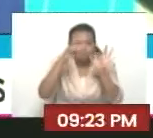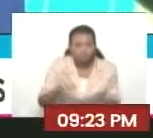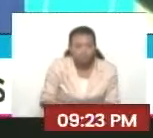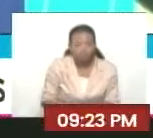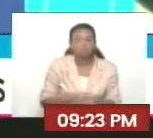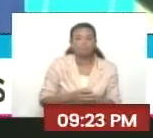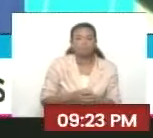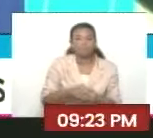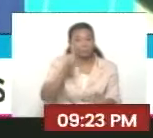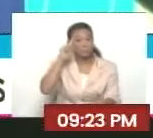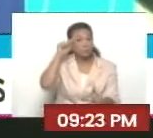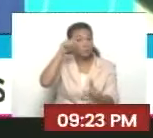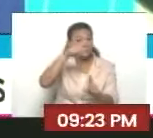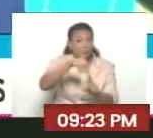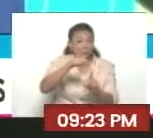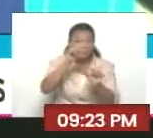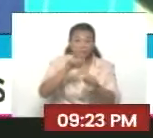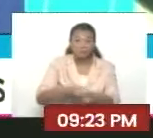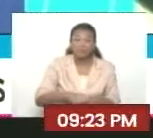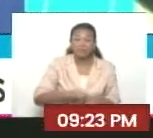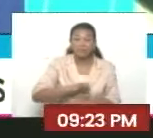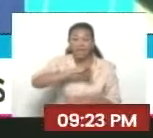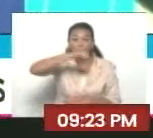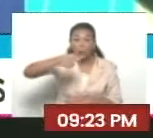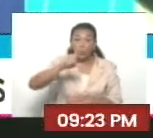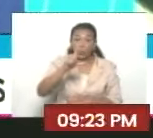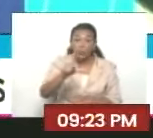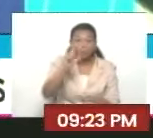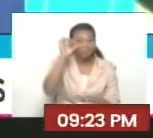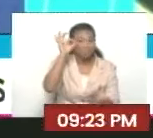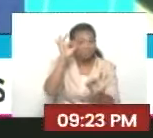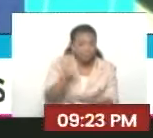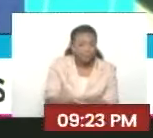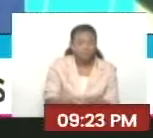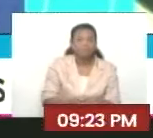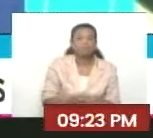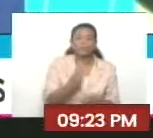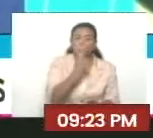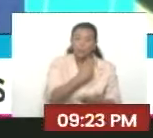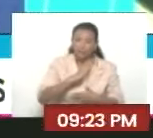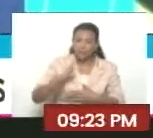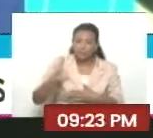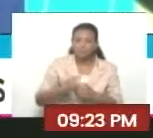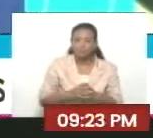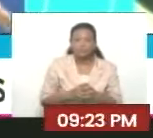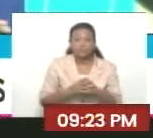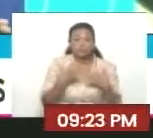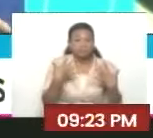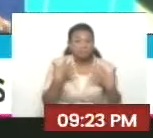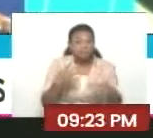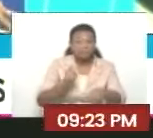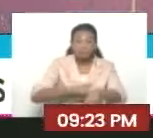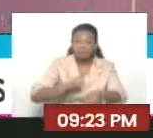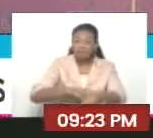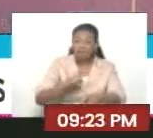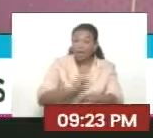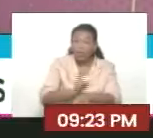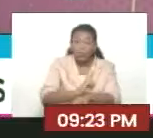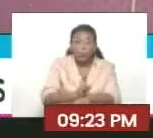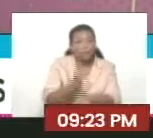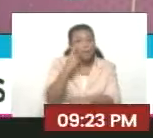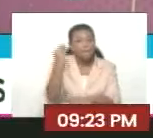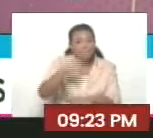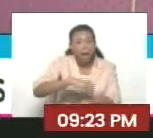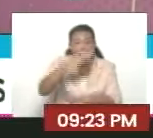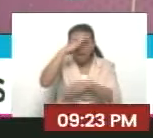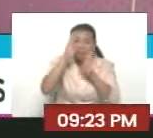resueltos. Una meta fuerte, grande, y la vamos a cumplir. Así es, presidente. Un sistema que actualiza de manera muy rápida y se puede ver además cómo se